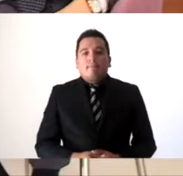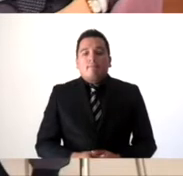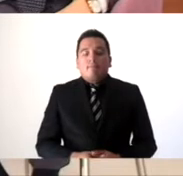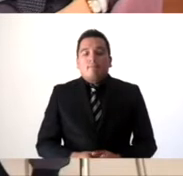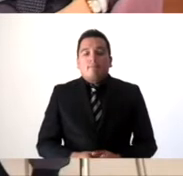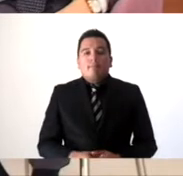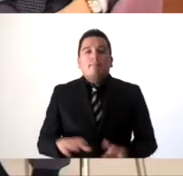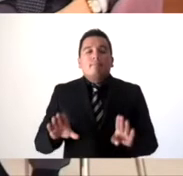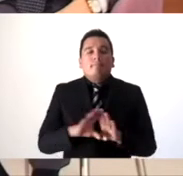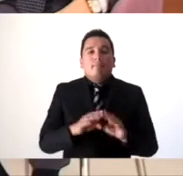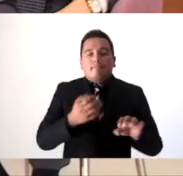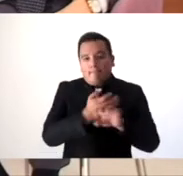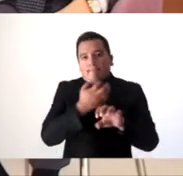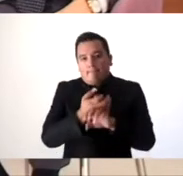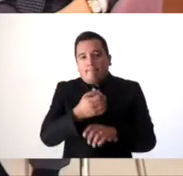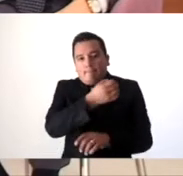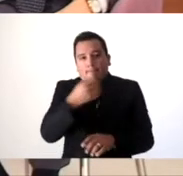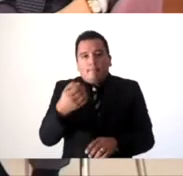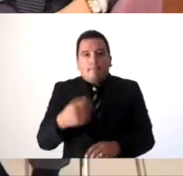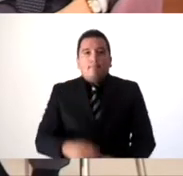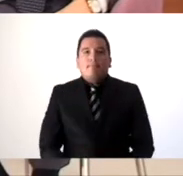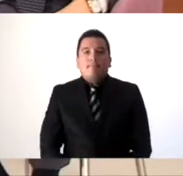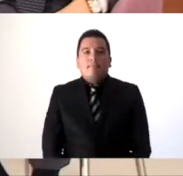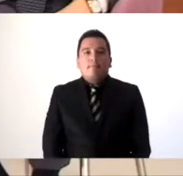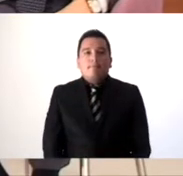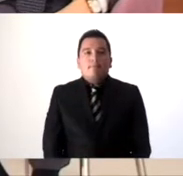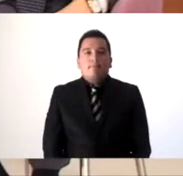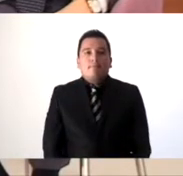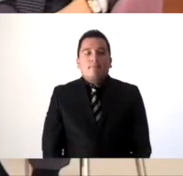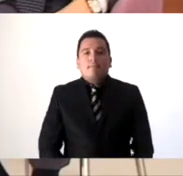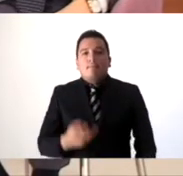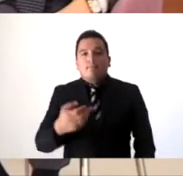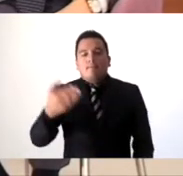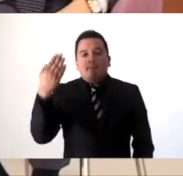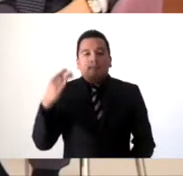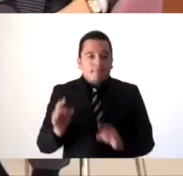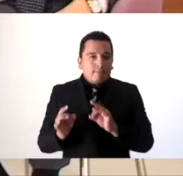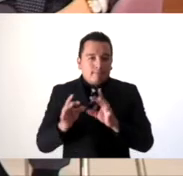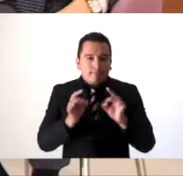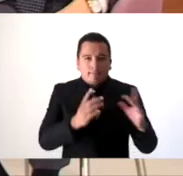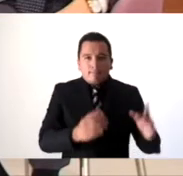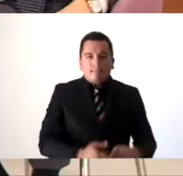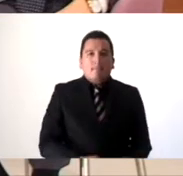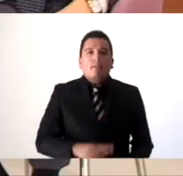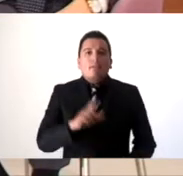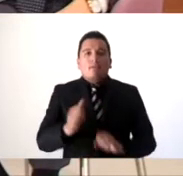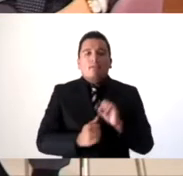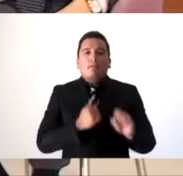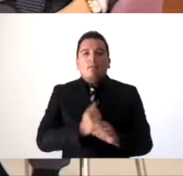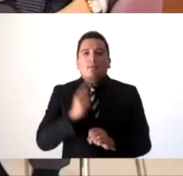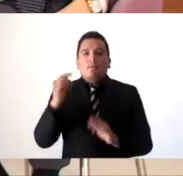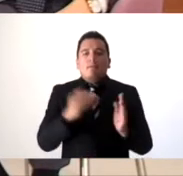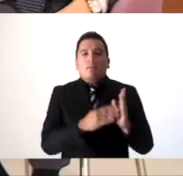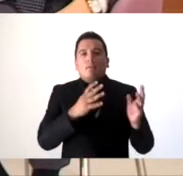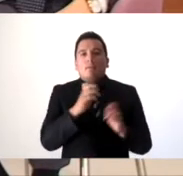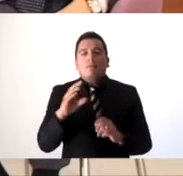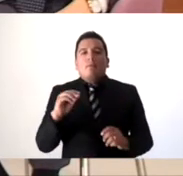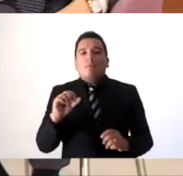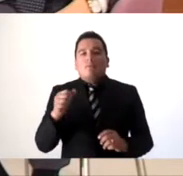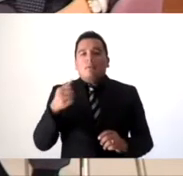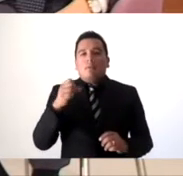función electoral dentro de las entidades federativas. Así sucedió, llegamos